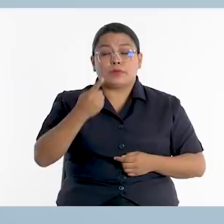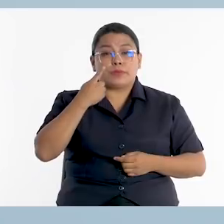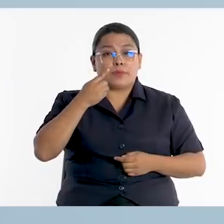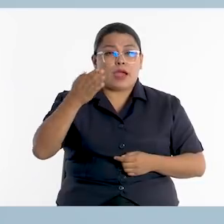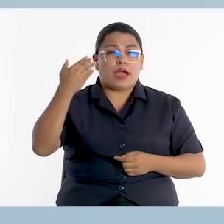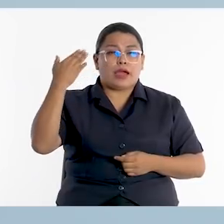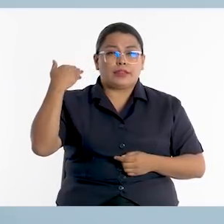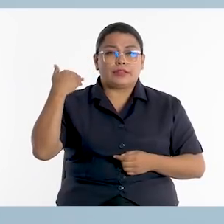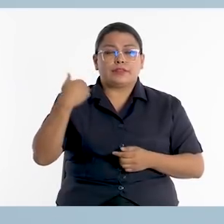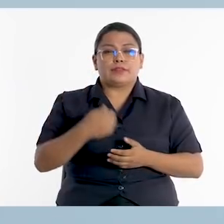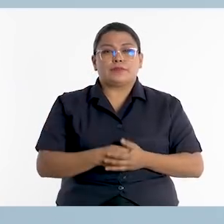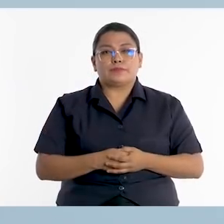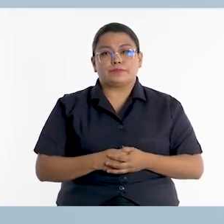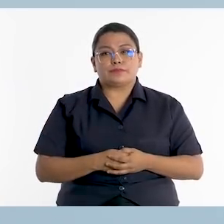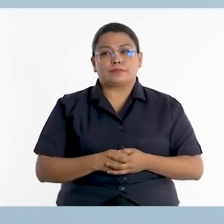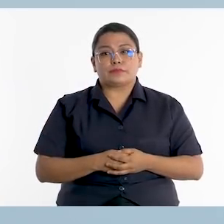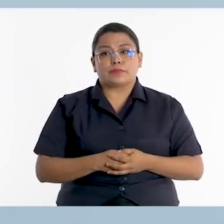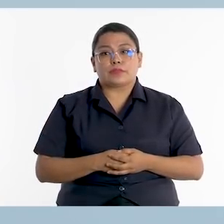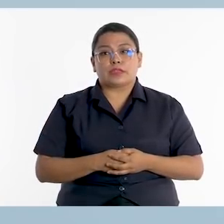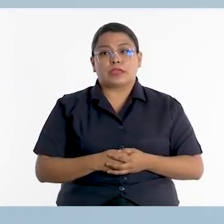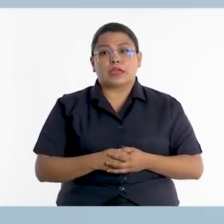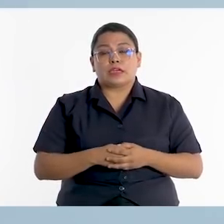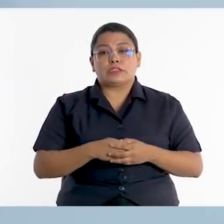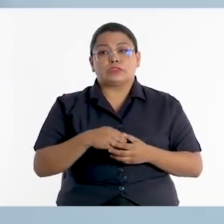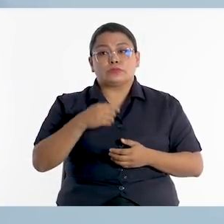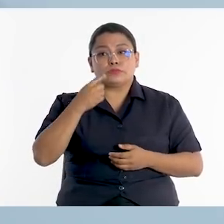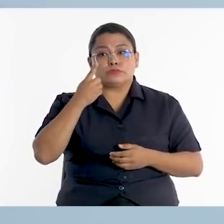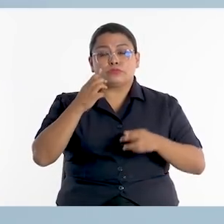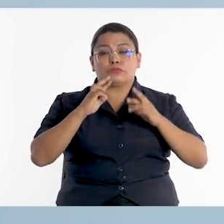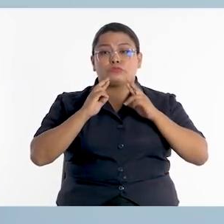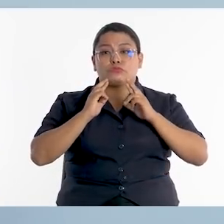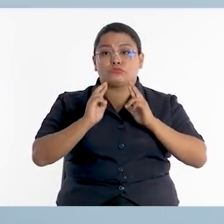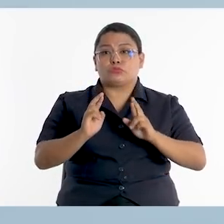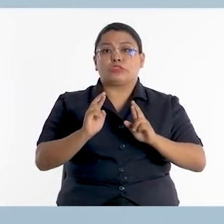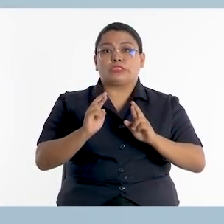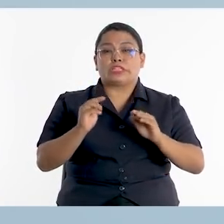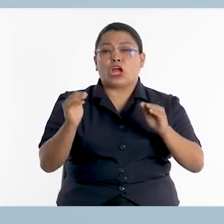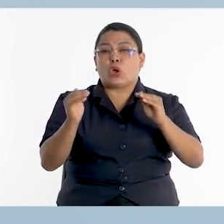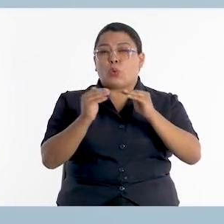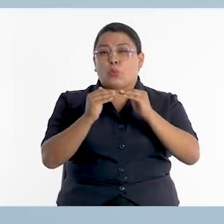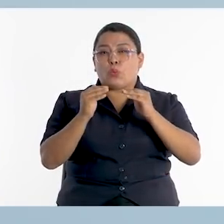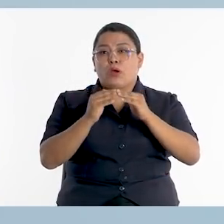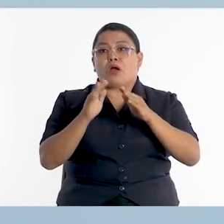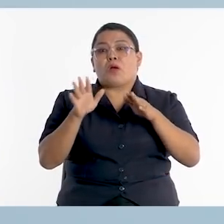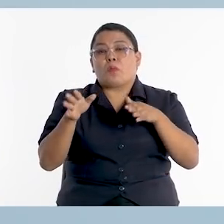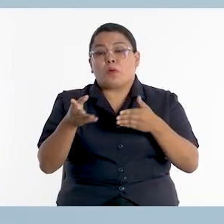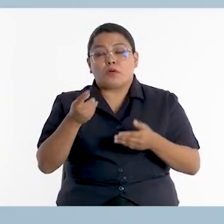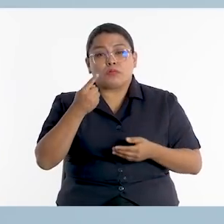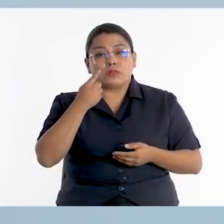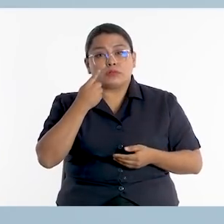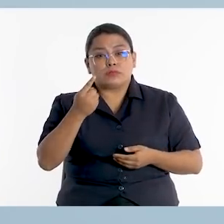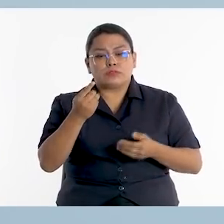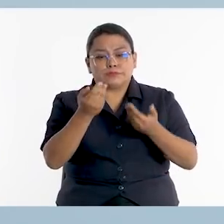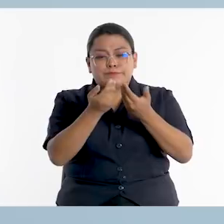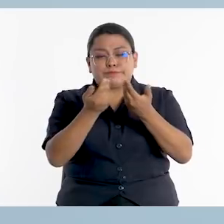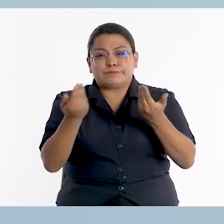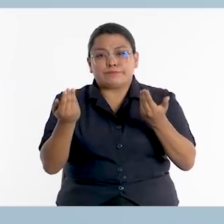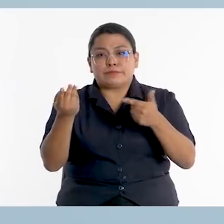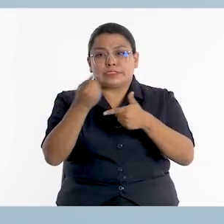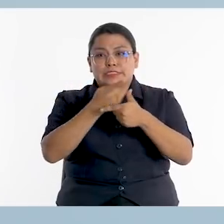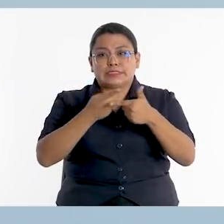casos anteriores, y es que estos cocientes deberían de ser iguales, porque estamos hablando de